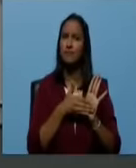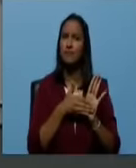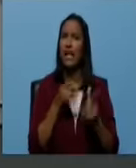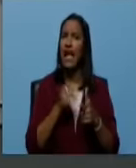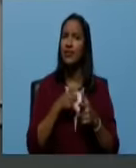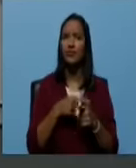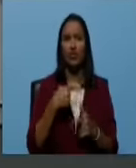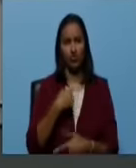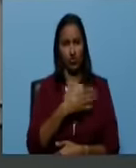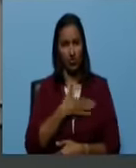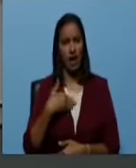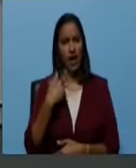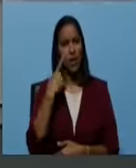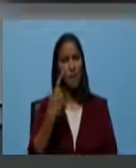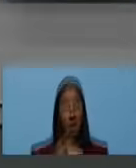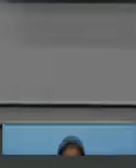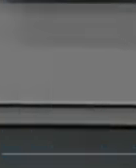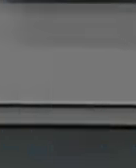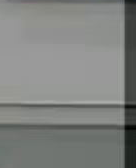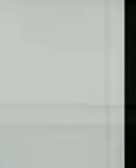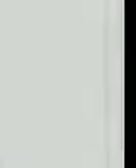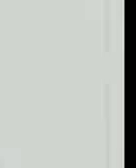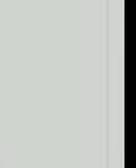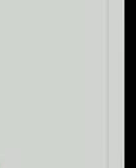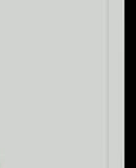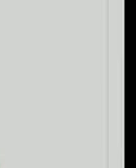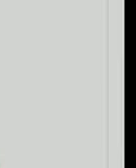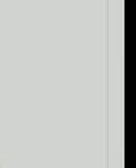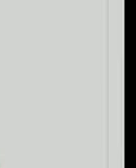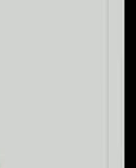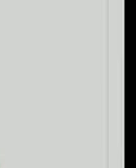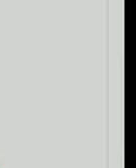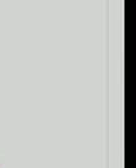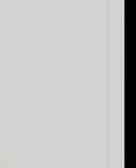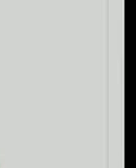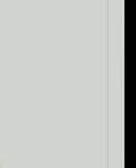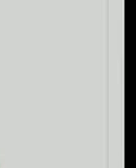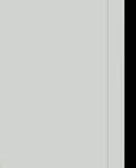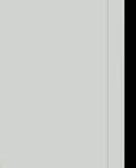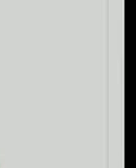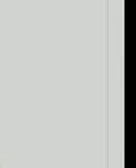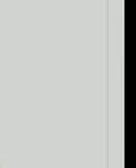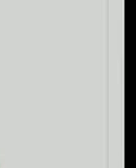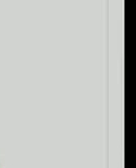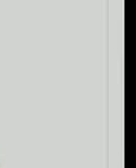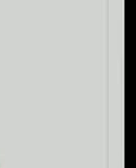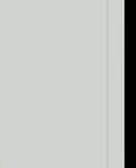Muestro este, por si podemos ver en pantalla, un tuit totalmente